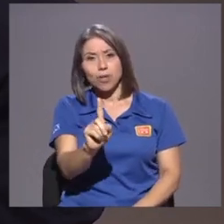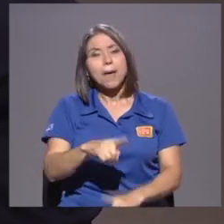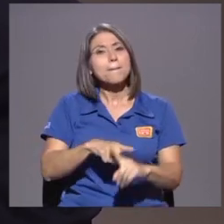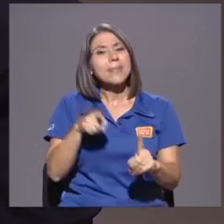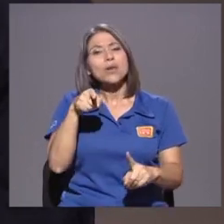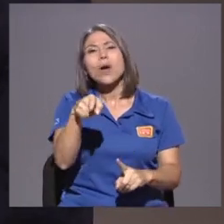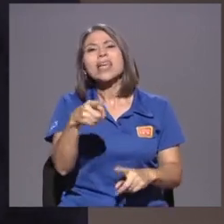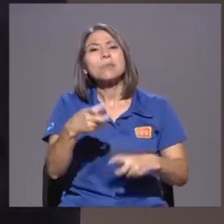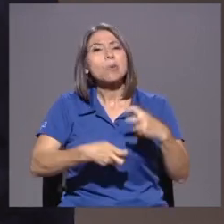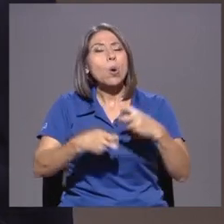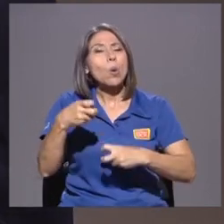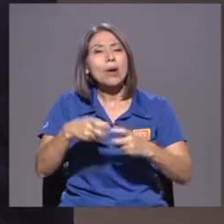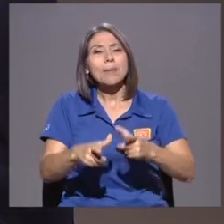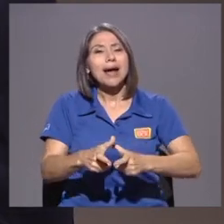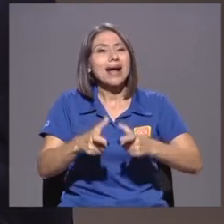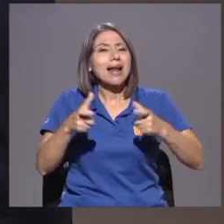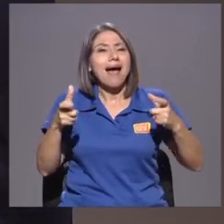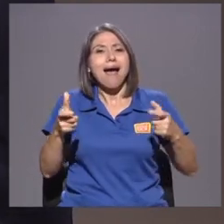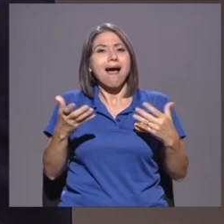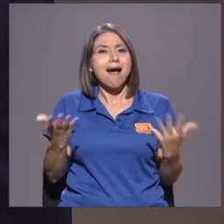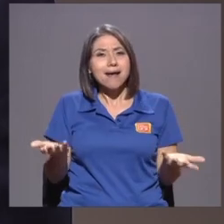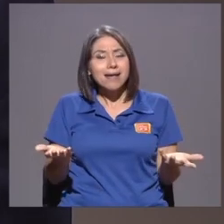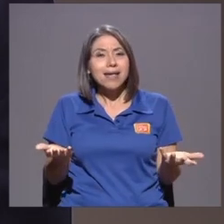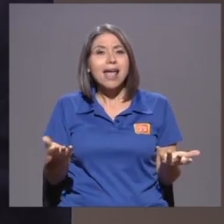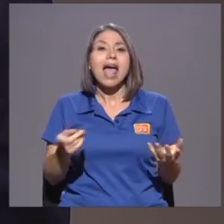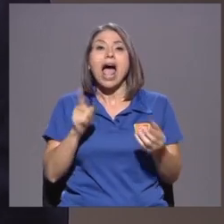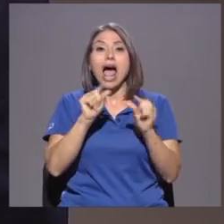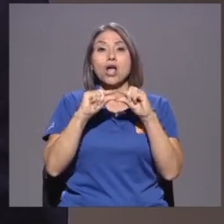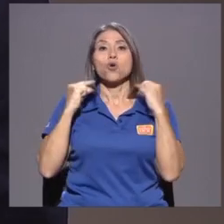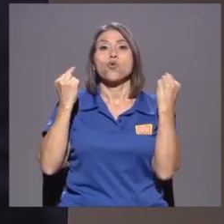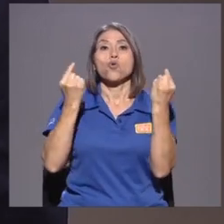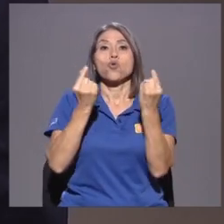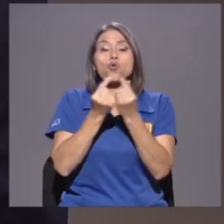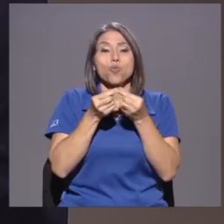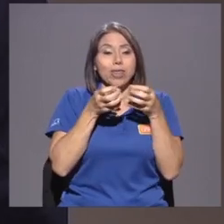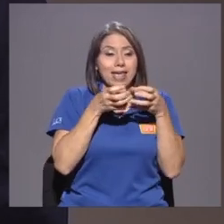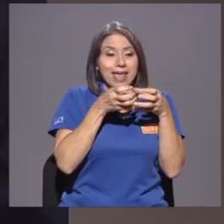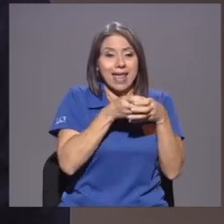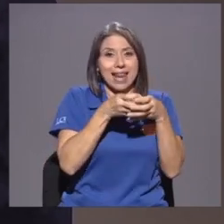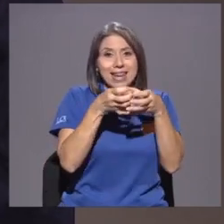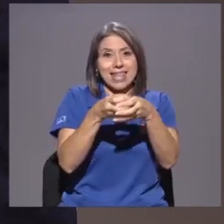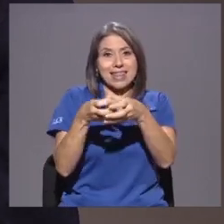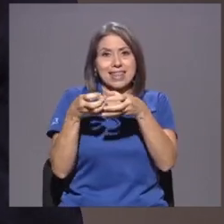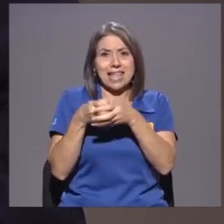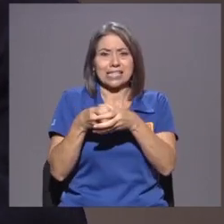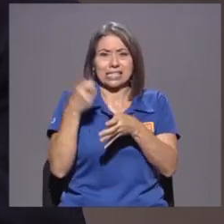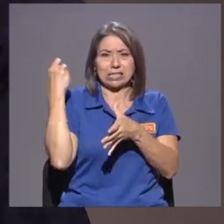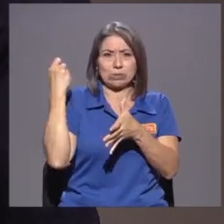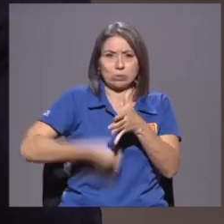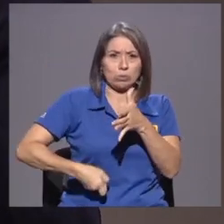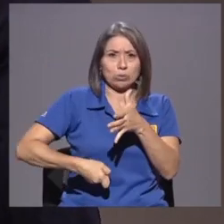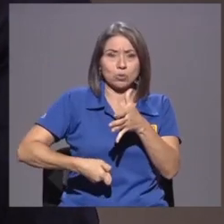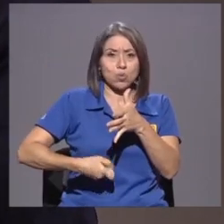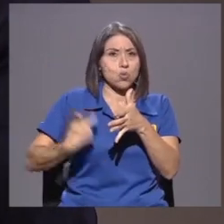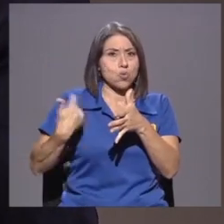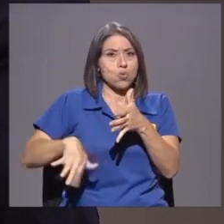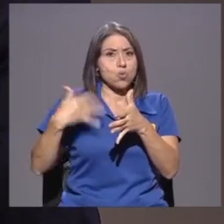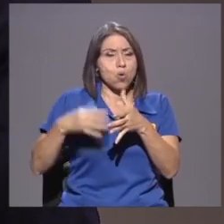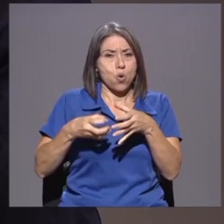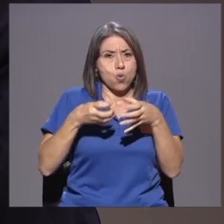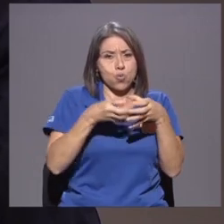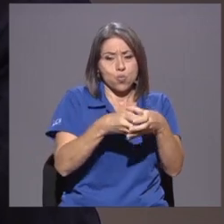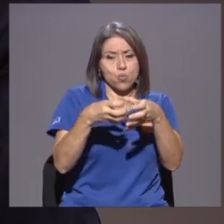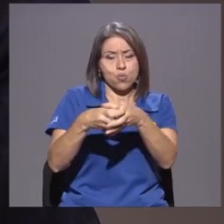es que hay un conjunto de élites muy inflexibles digamos que son élites de un altísimo